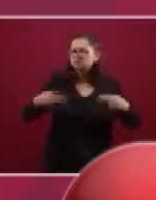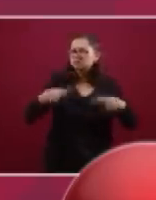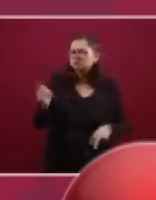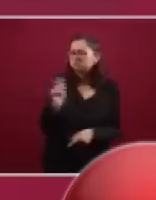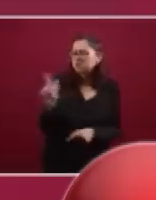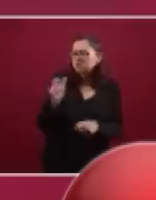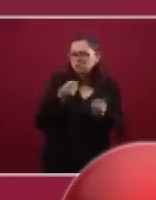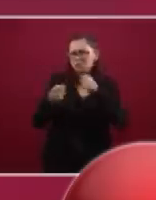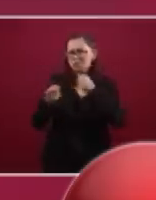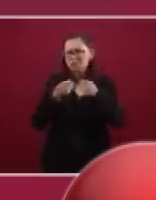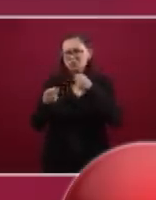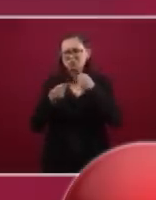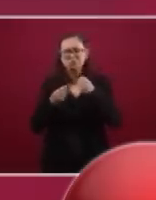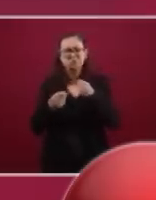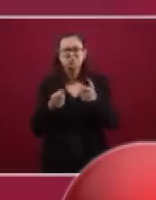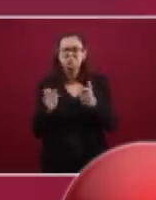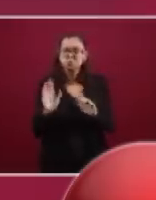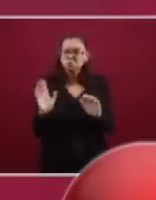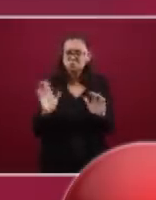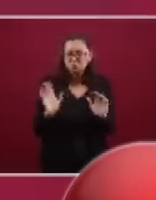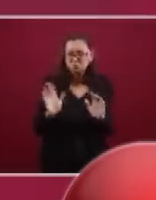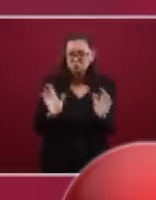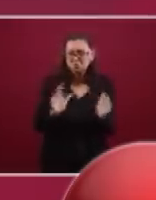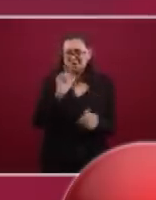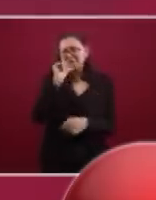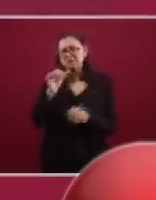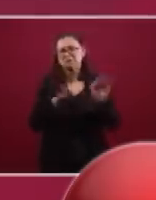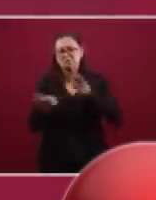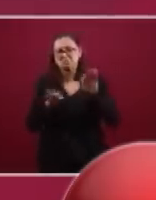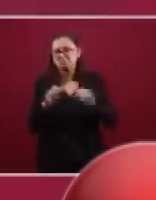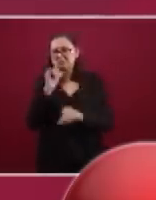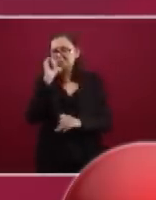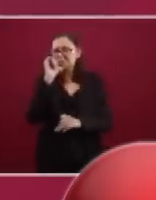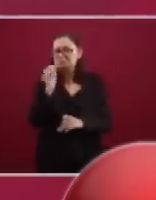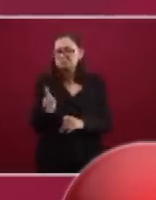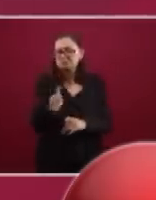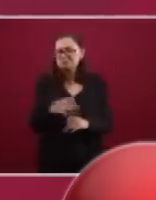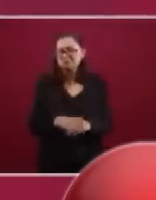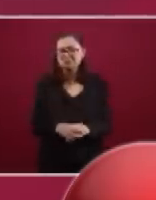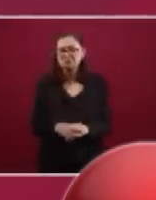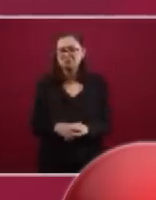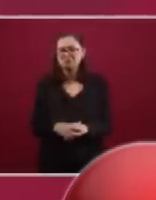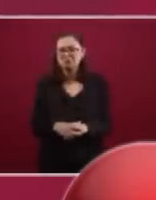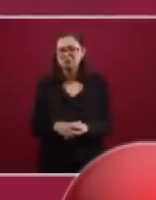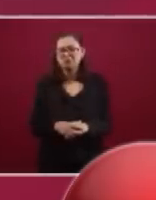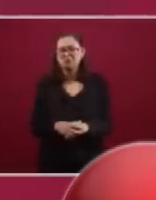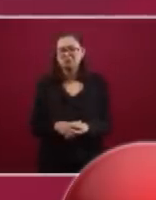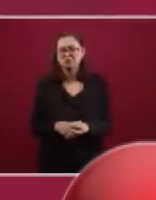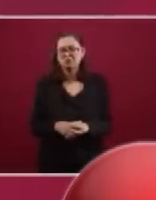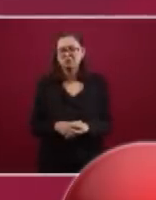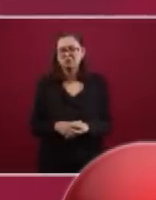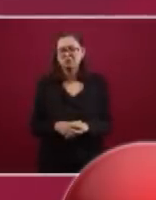profesionales del periodismo o que no